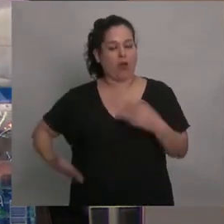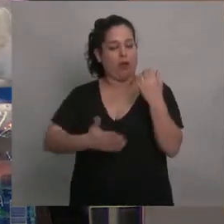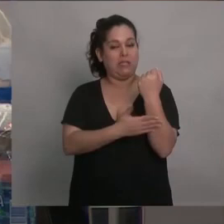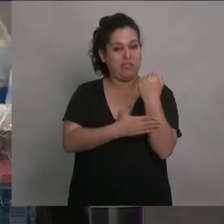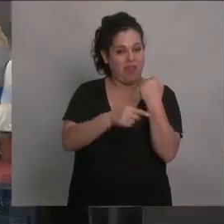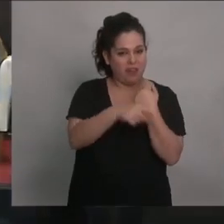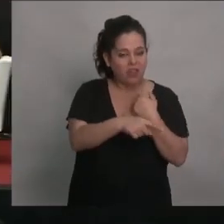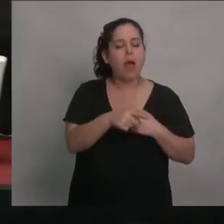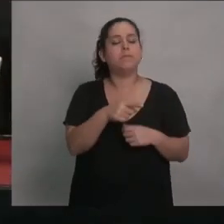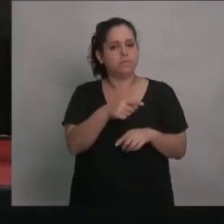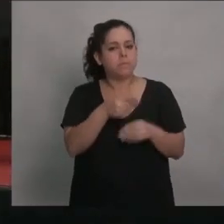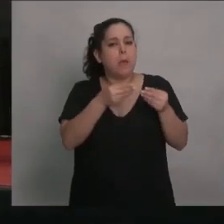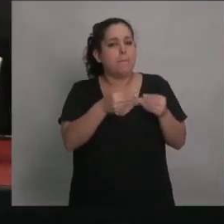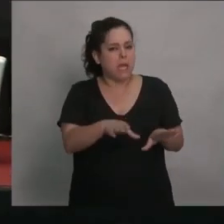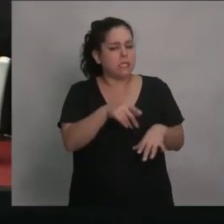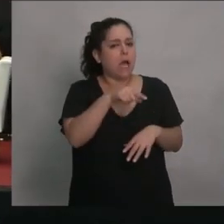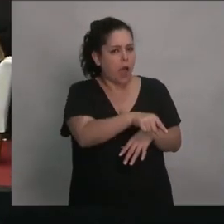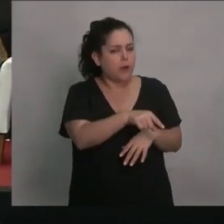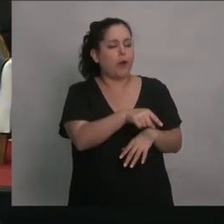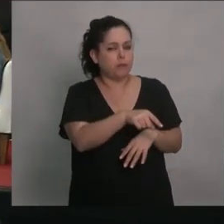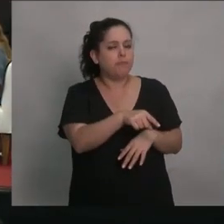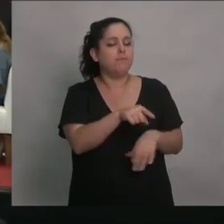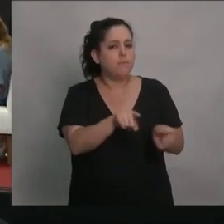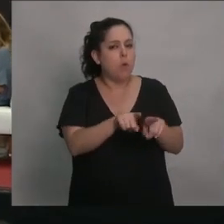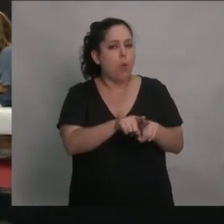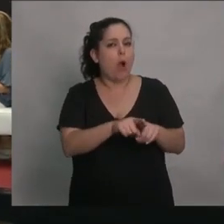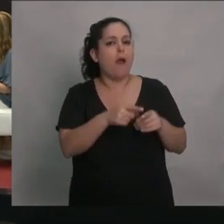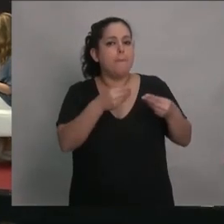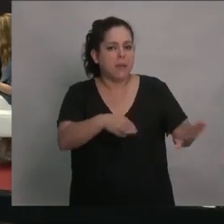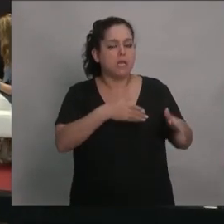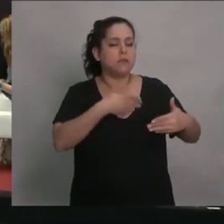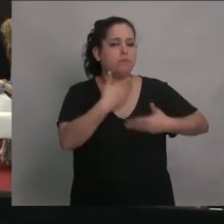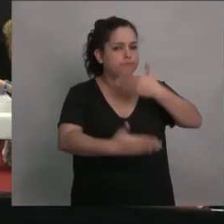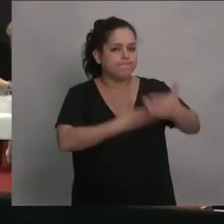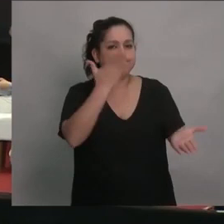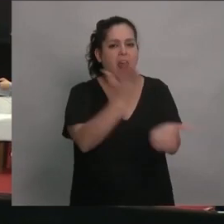indudablemente abrieron un espacio fundamental para los derechos